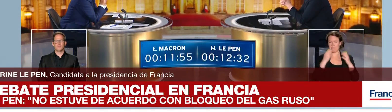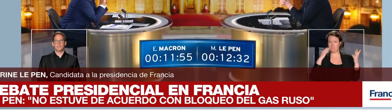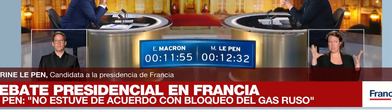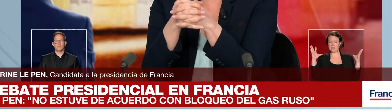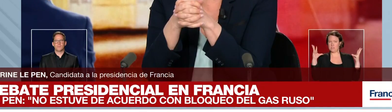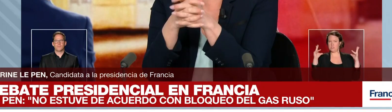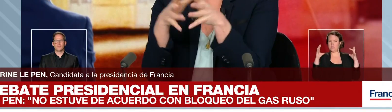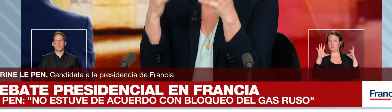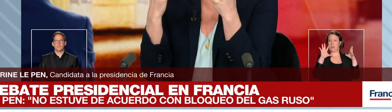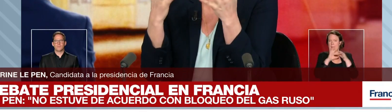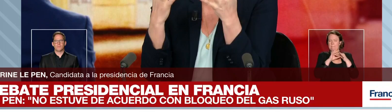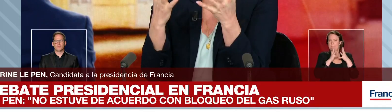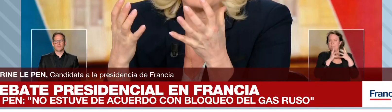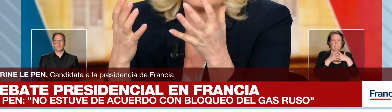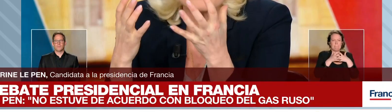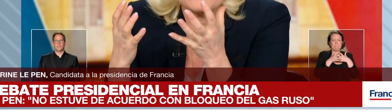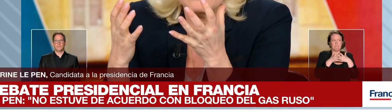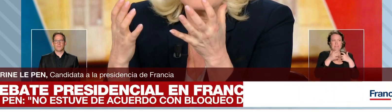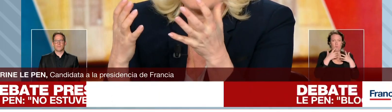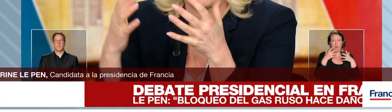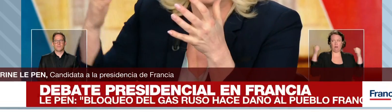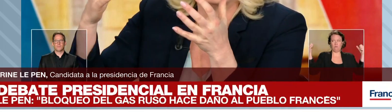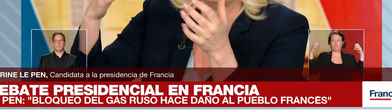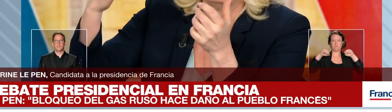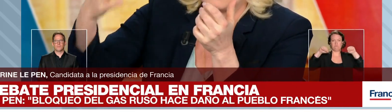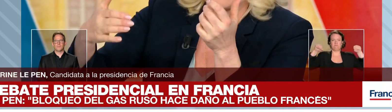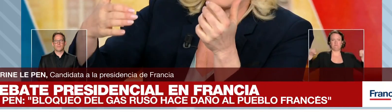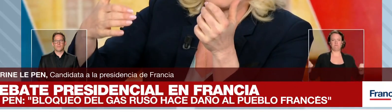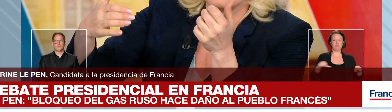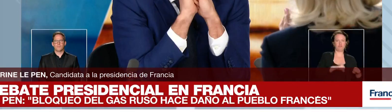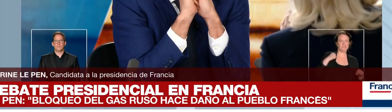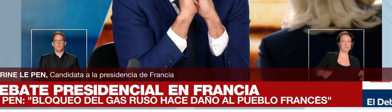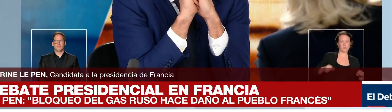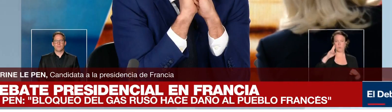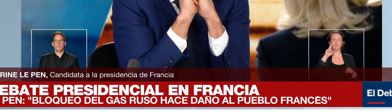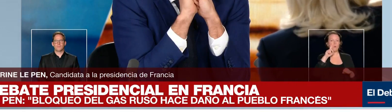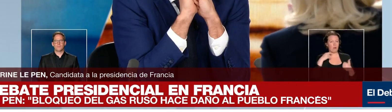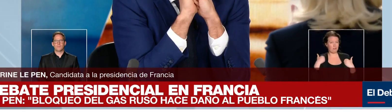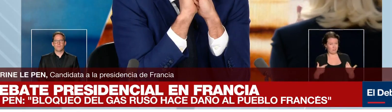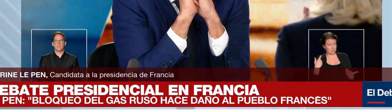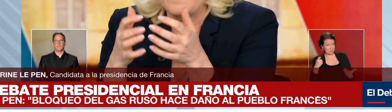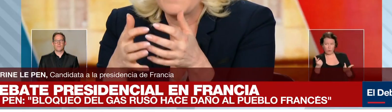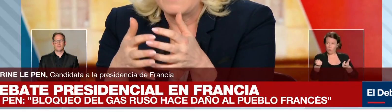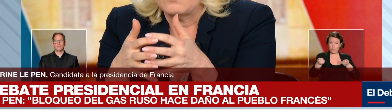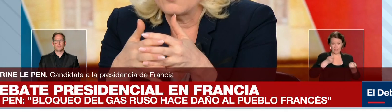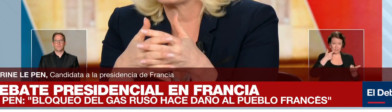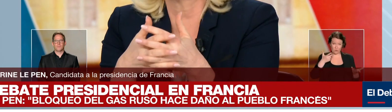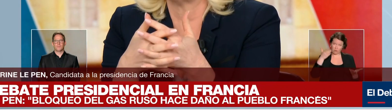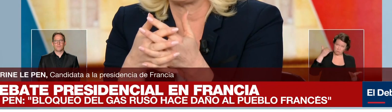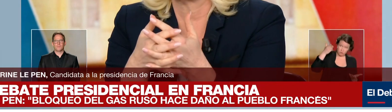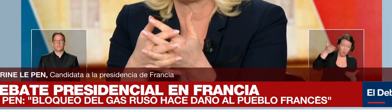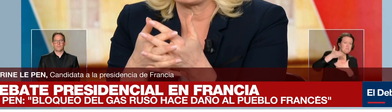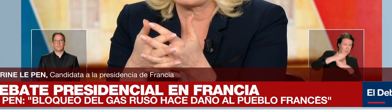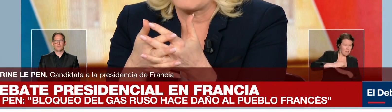muy estrechos. Esto constituiría mañana, porque gobernar es prever los peligros de hoy